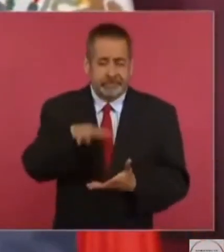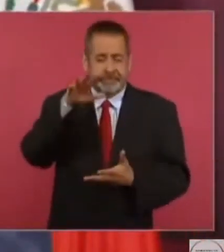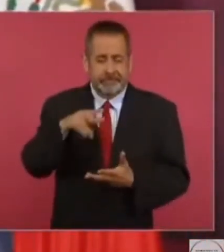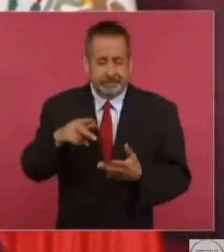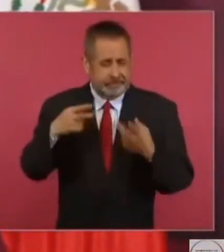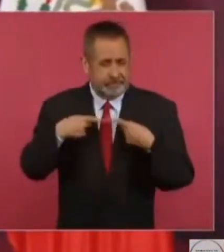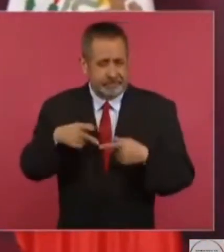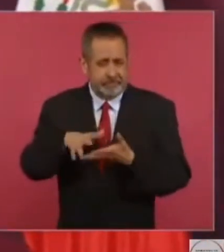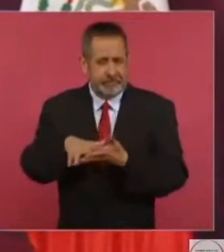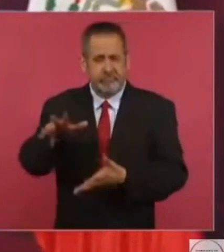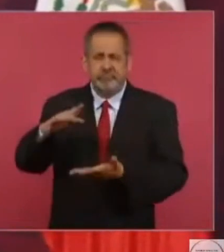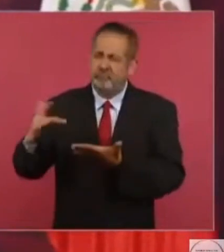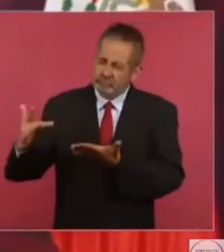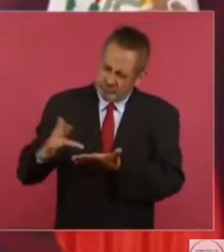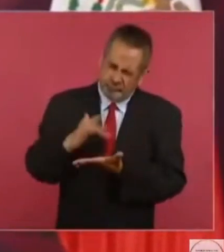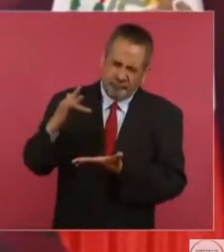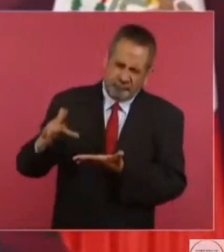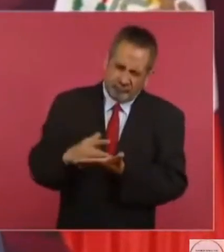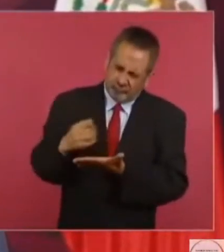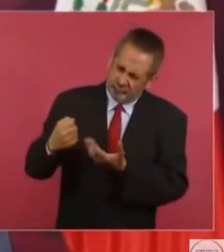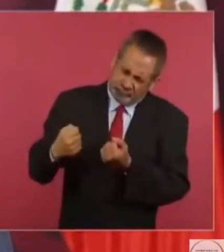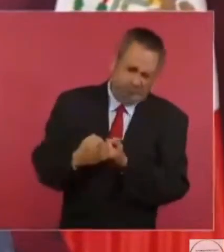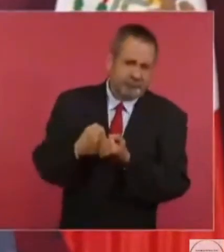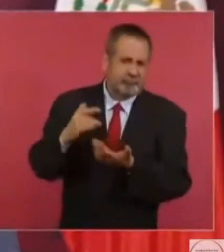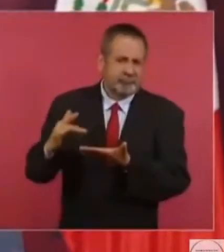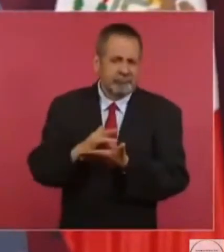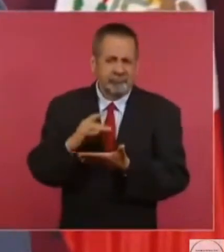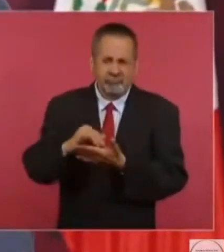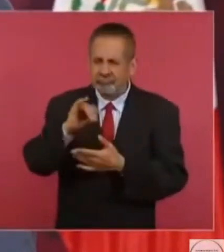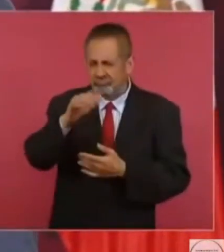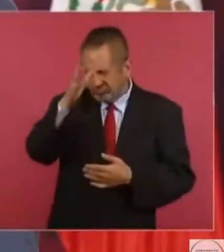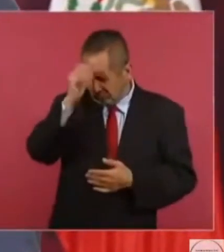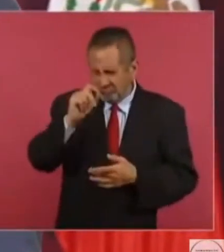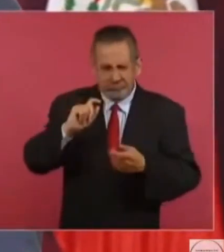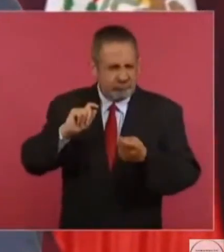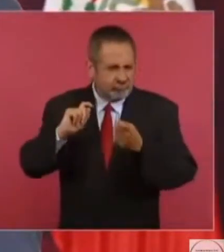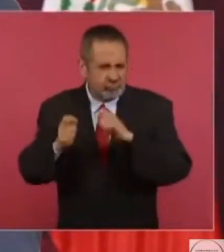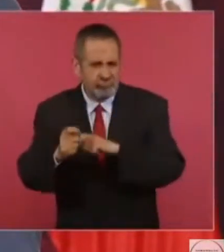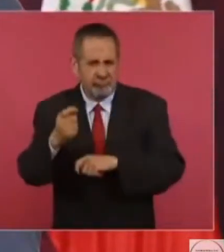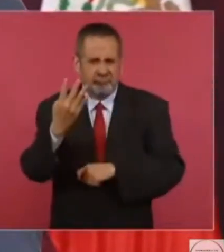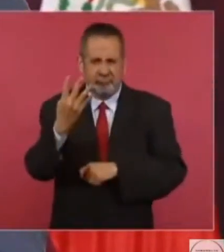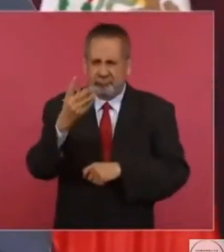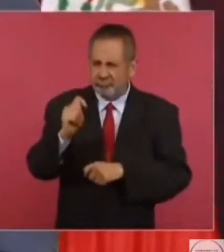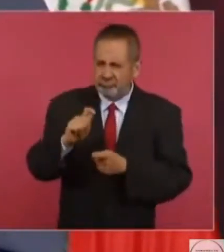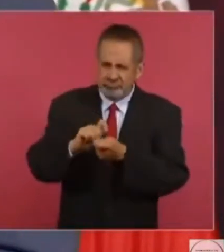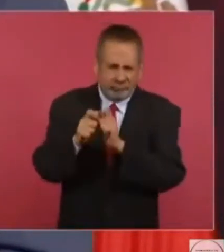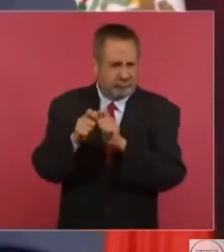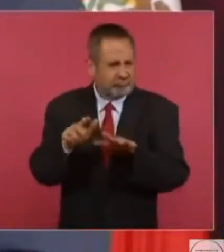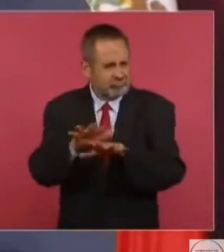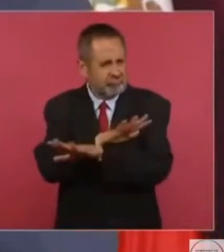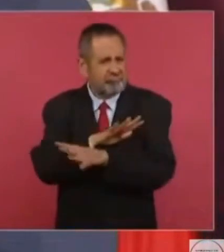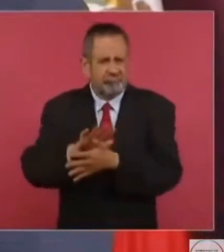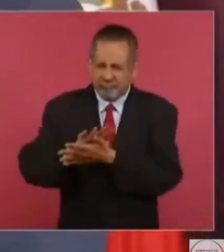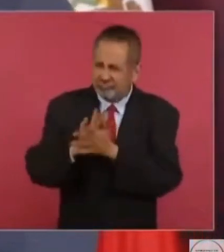la mayoría apoya la transformación y nos queremos mucho.